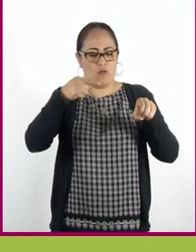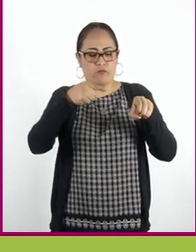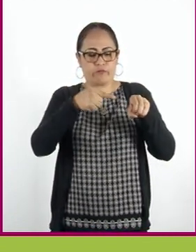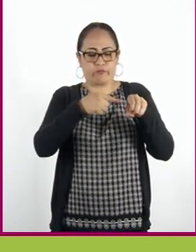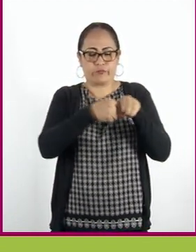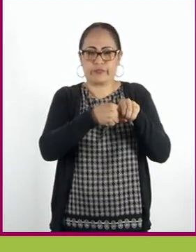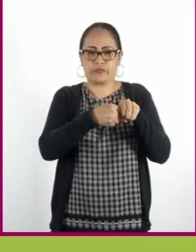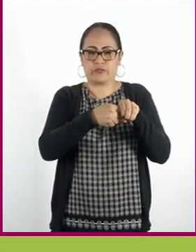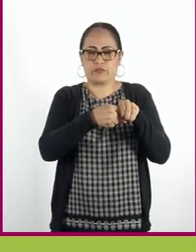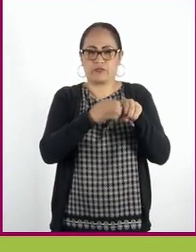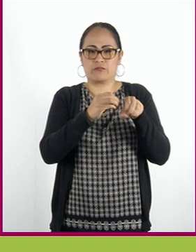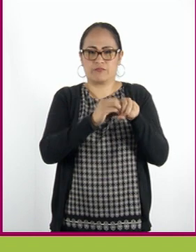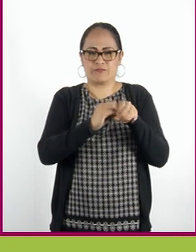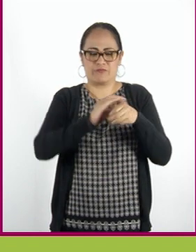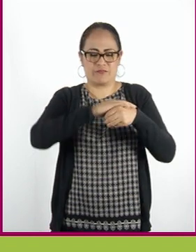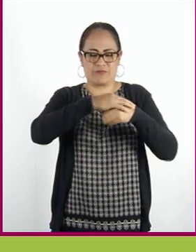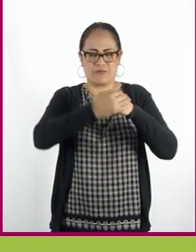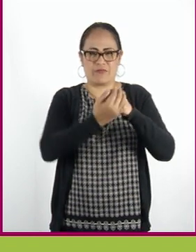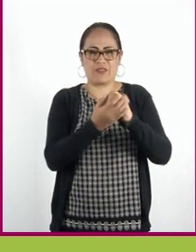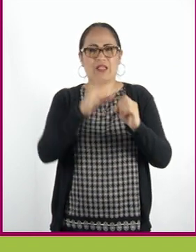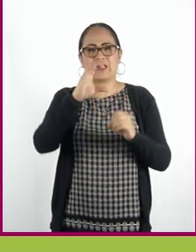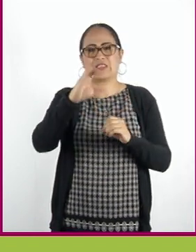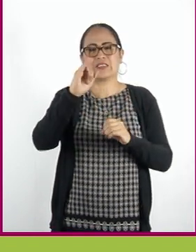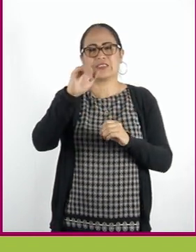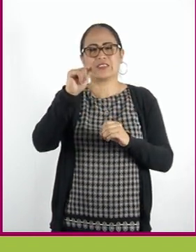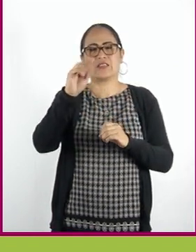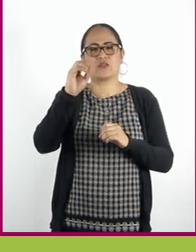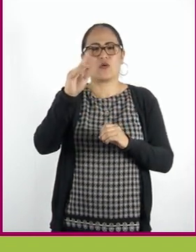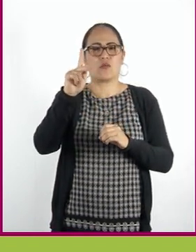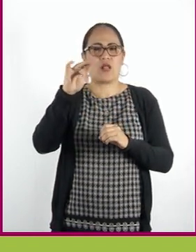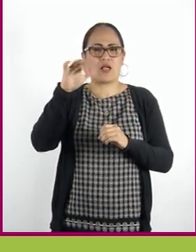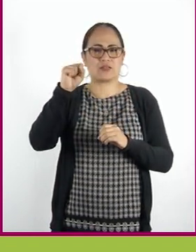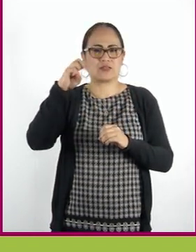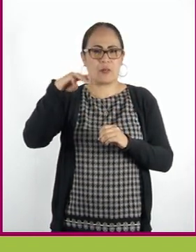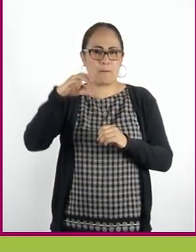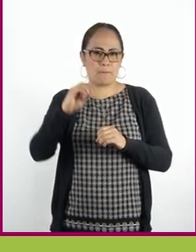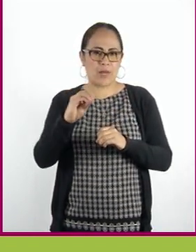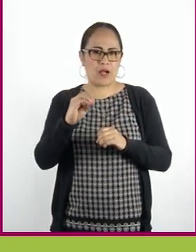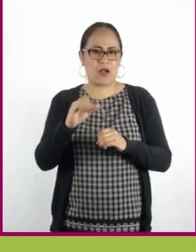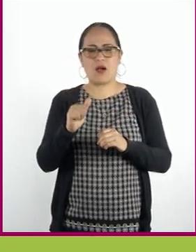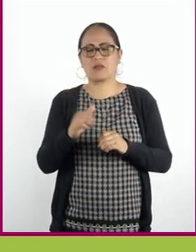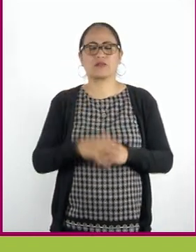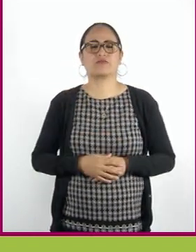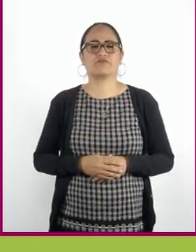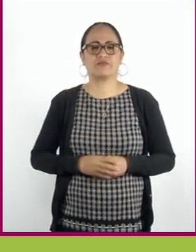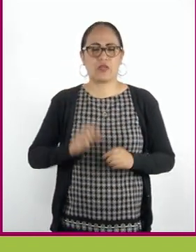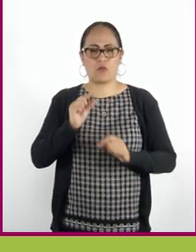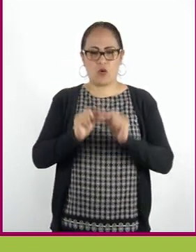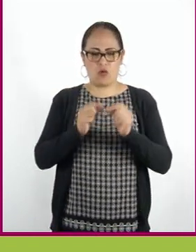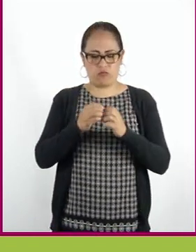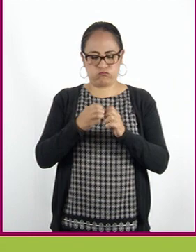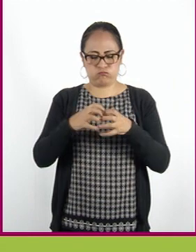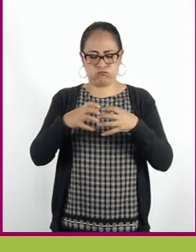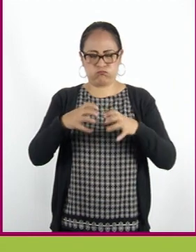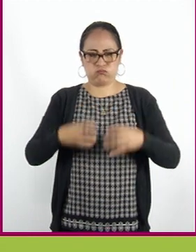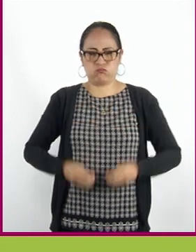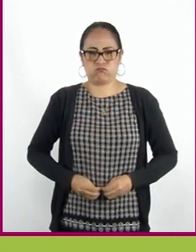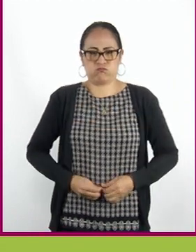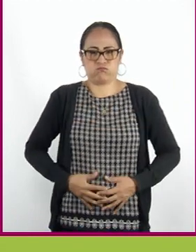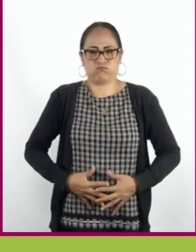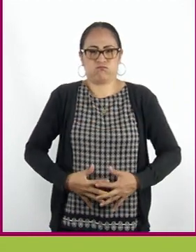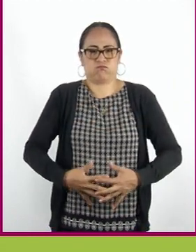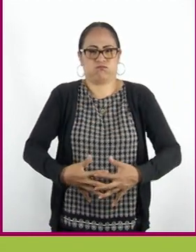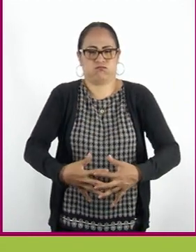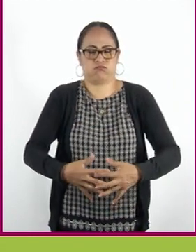celulares en el citoplasma del gameto femenino, se llevará a cabo la fecundación. El resto